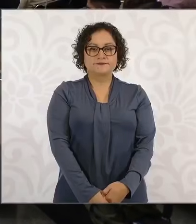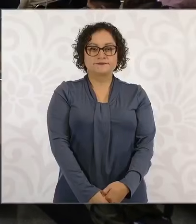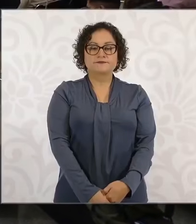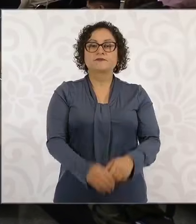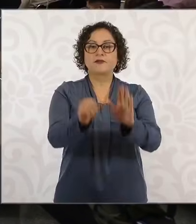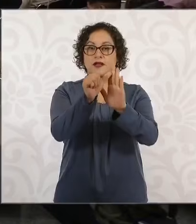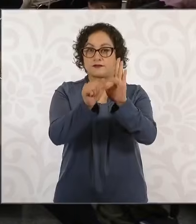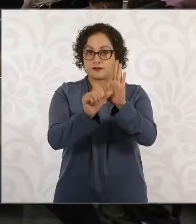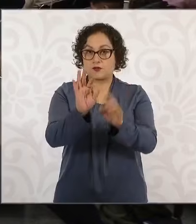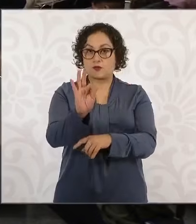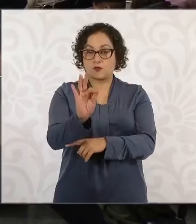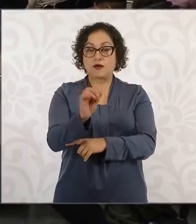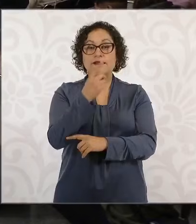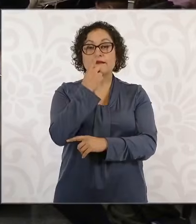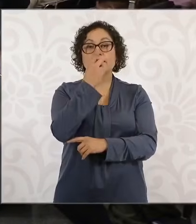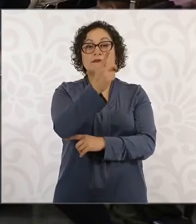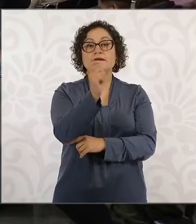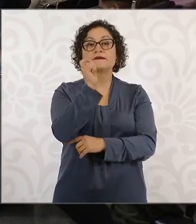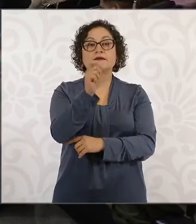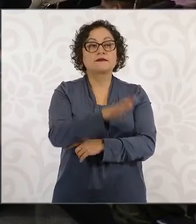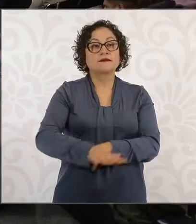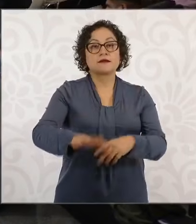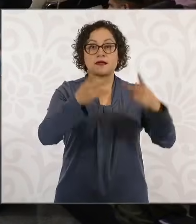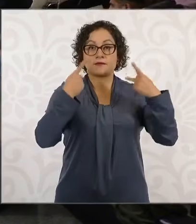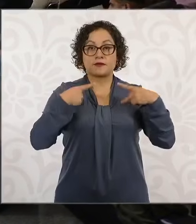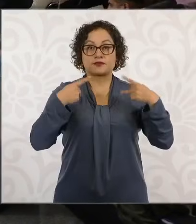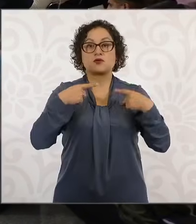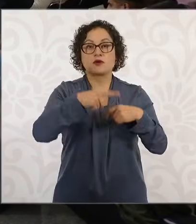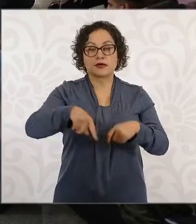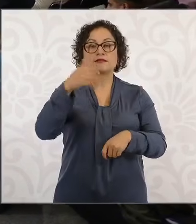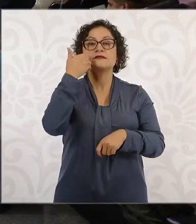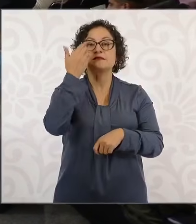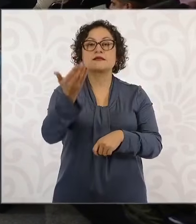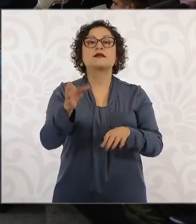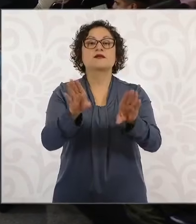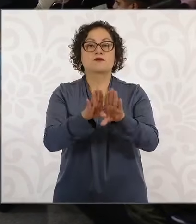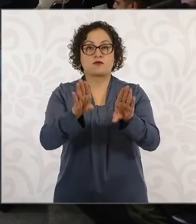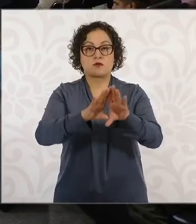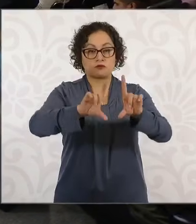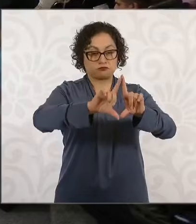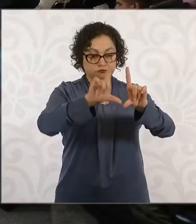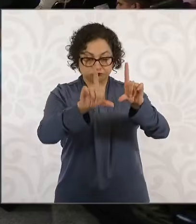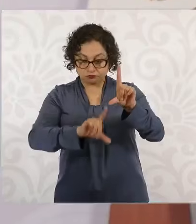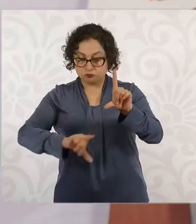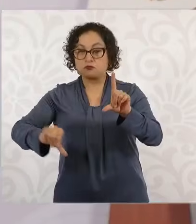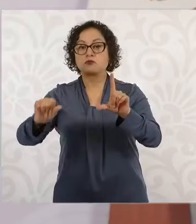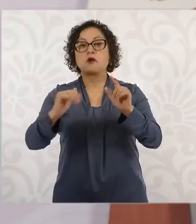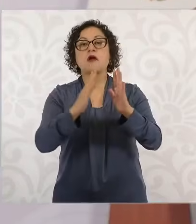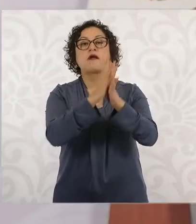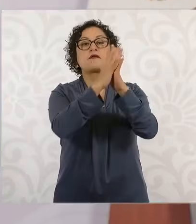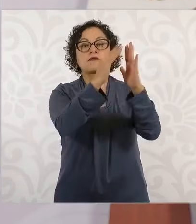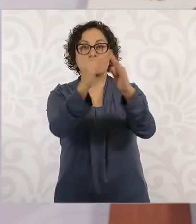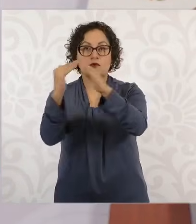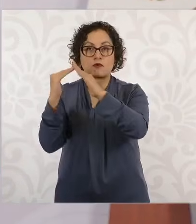Es voluntad del pueblo mexicano constituirse en una república representativa, democrática, laica y federal, compuesta por